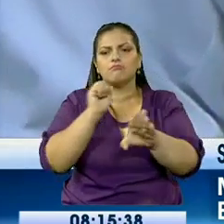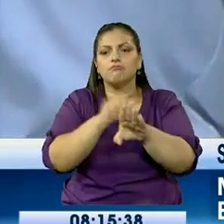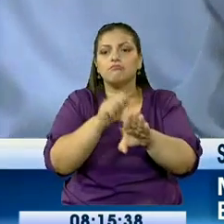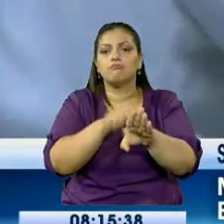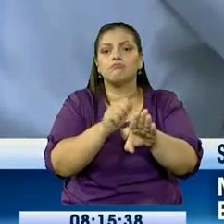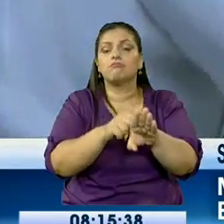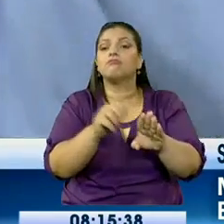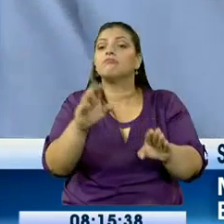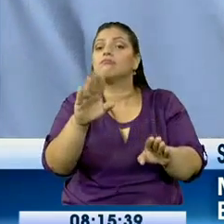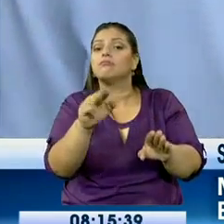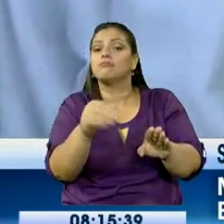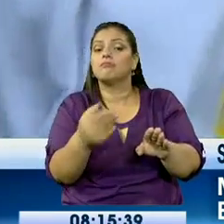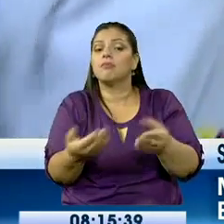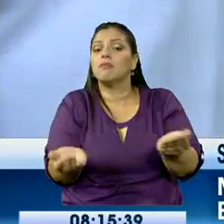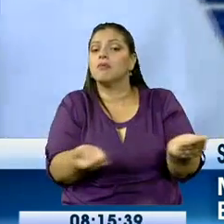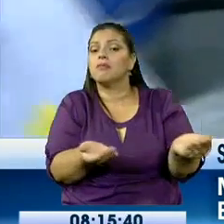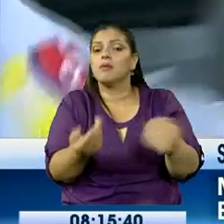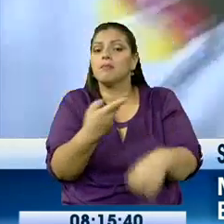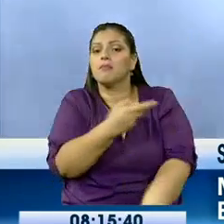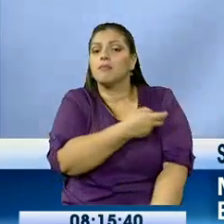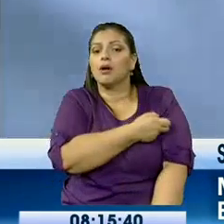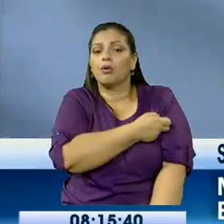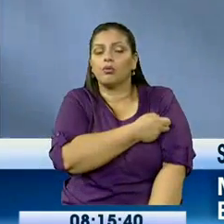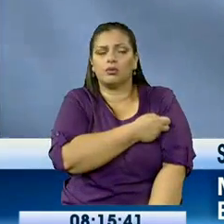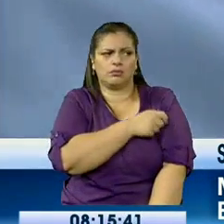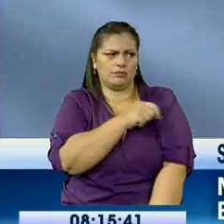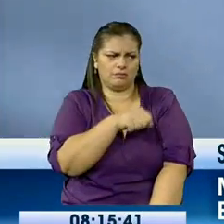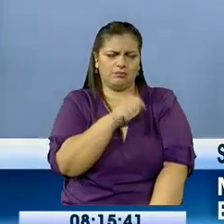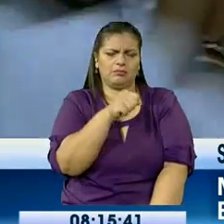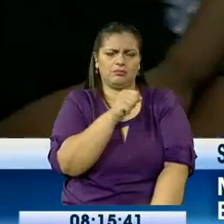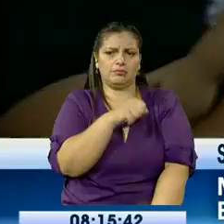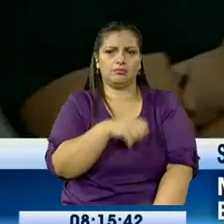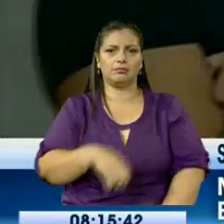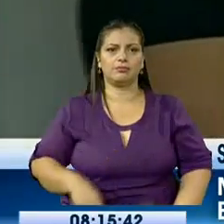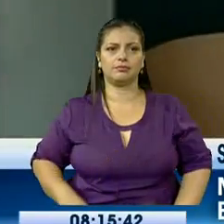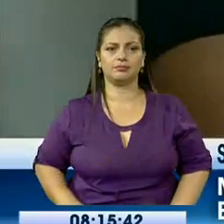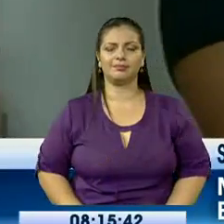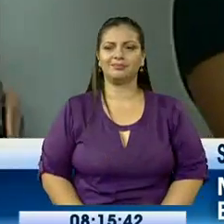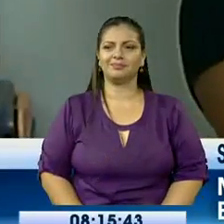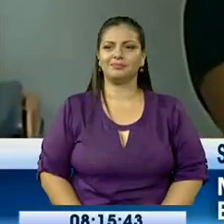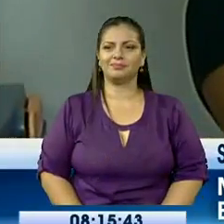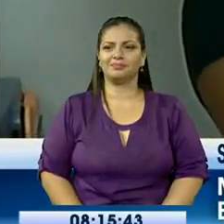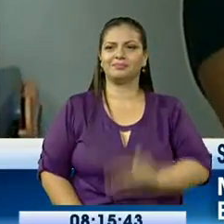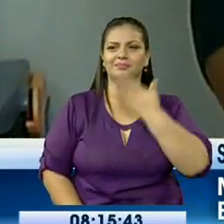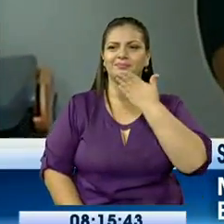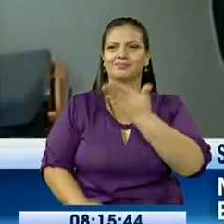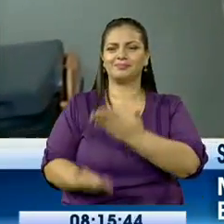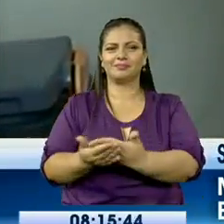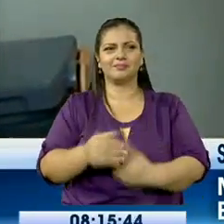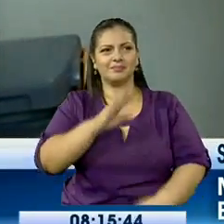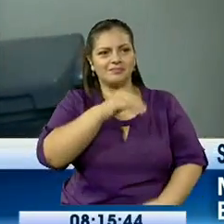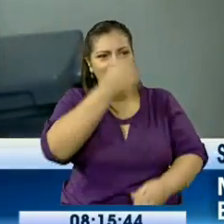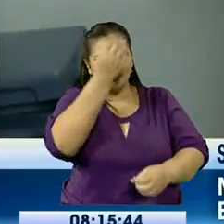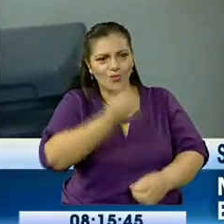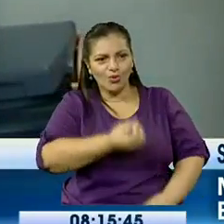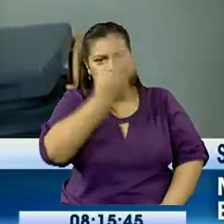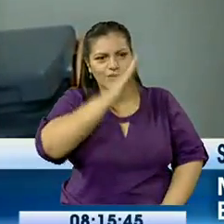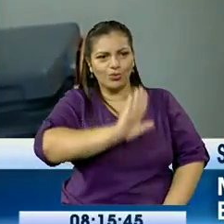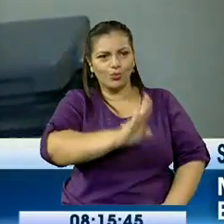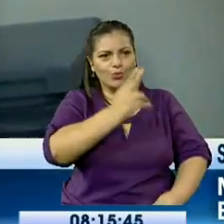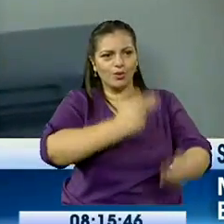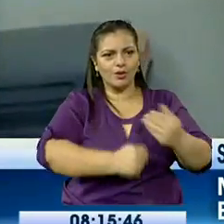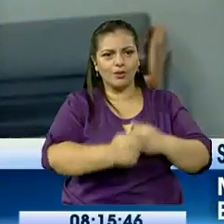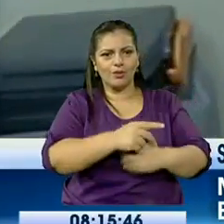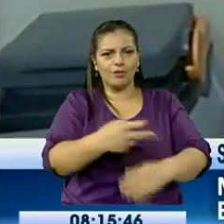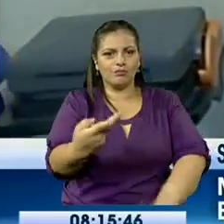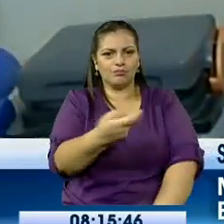Durante las campañas de vacunación. Oye, listo, muchas gracias. Amigo, buenos días. ¿Ha traído a su pequeño a hacerse vacunar? Sí, buenos días. ¿Tenía programada para hoy la vacuna?